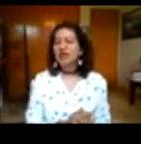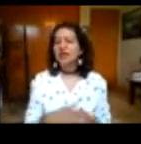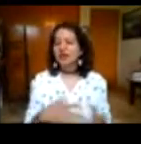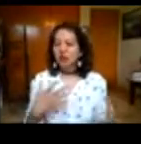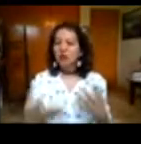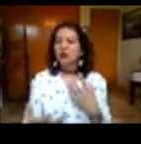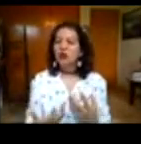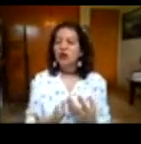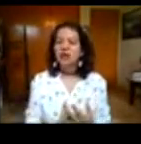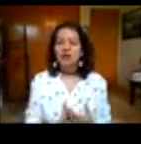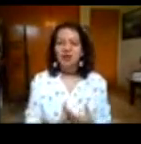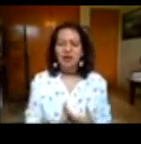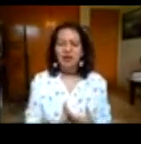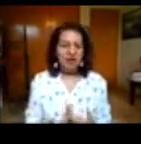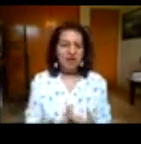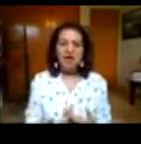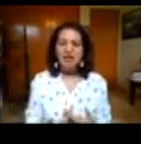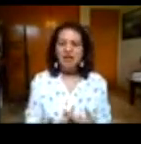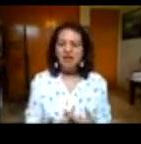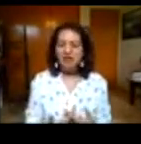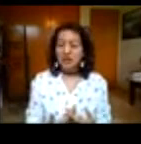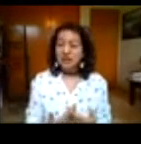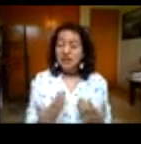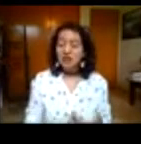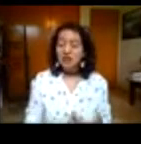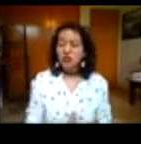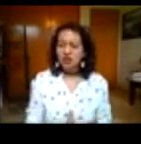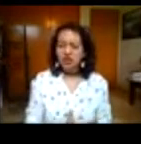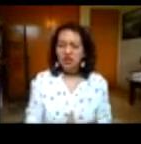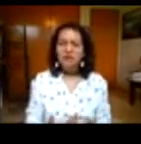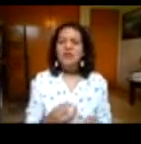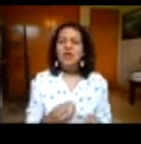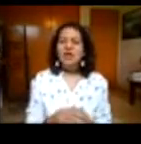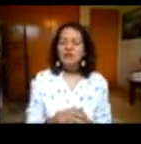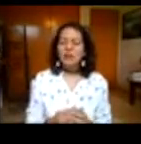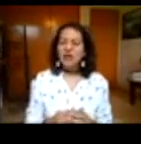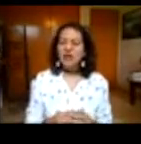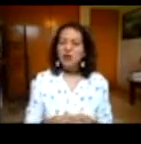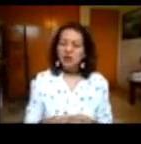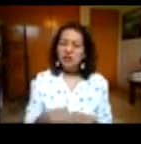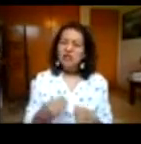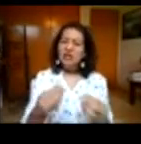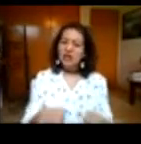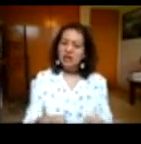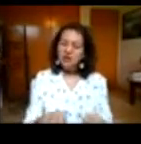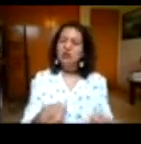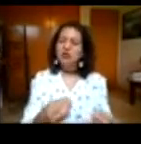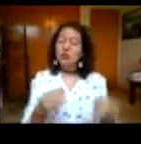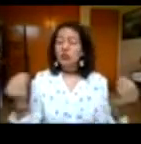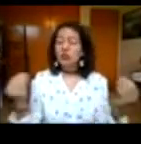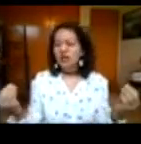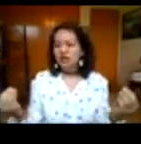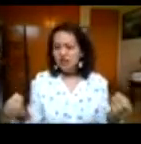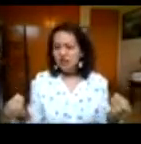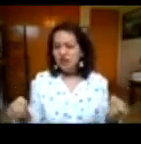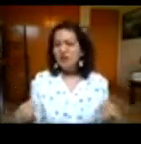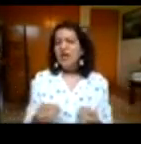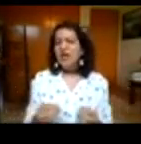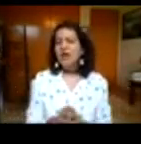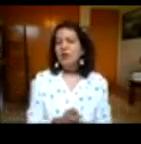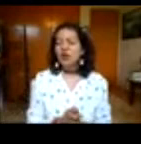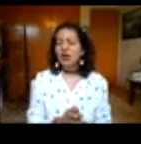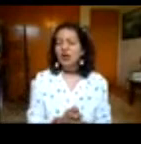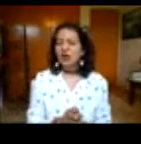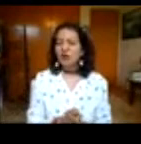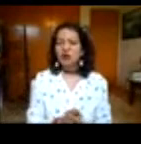comentarles que justo la idea de hacer estos talleres es para incluso acercarles un tipo checklist